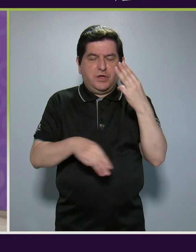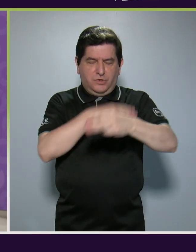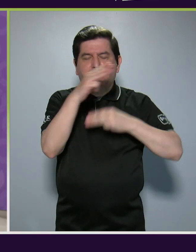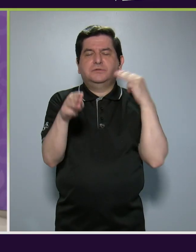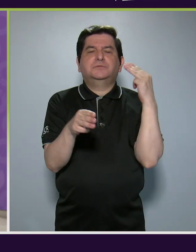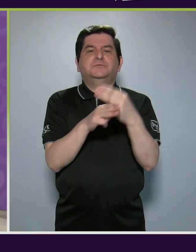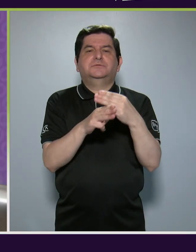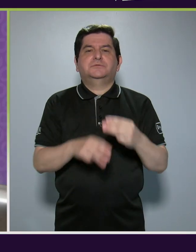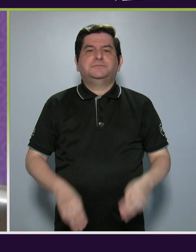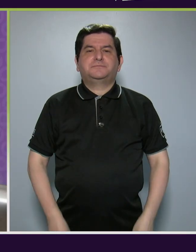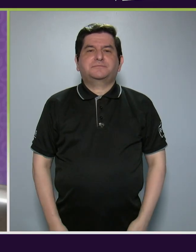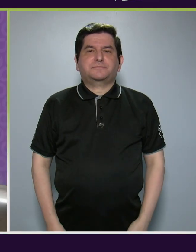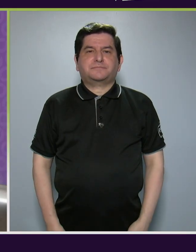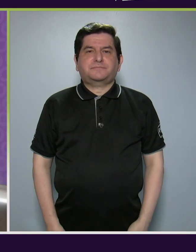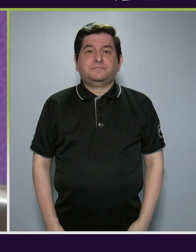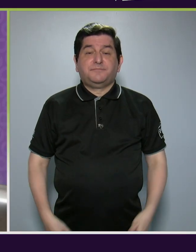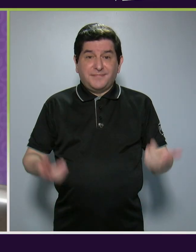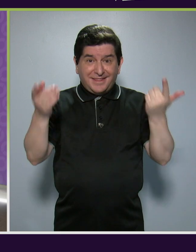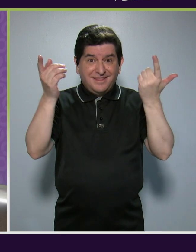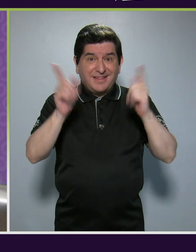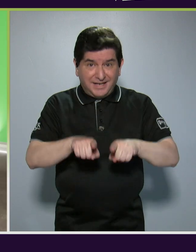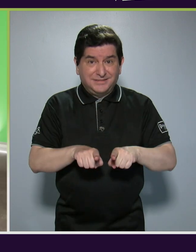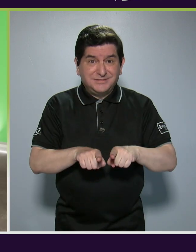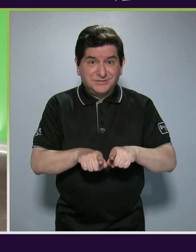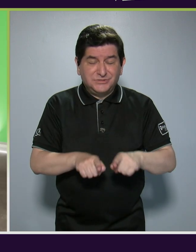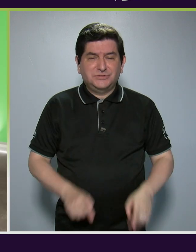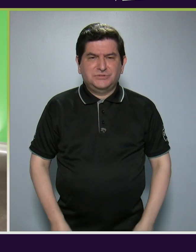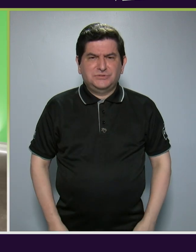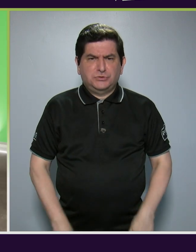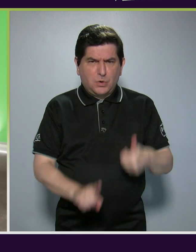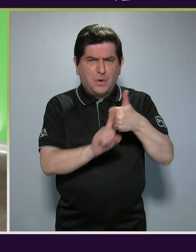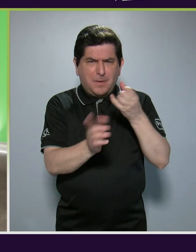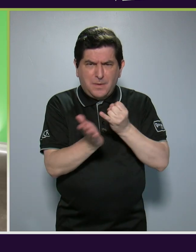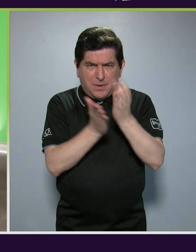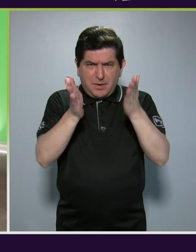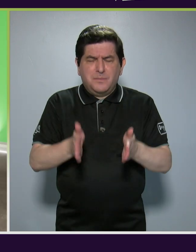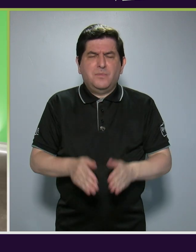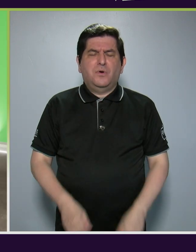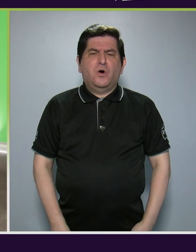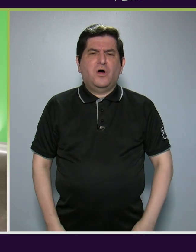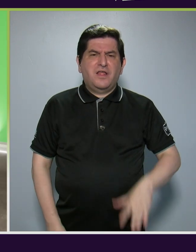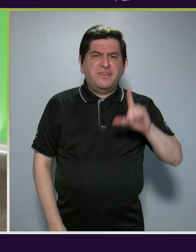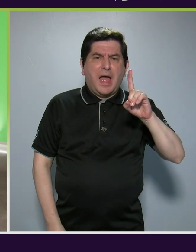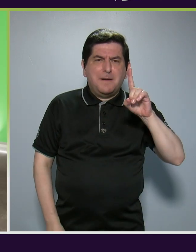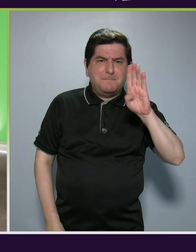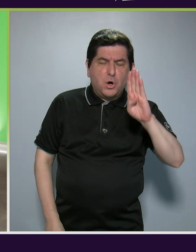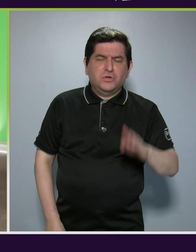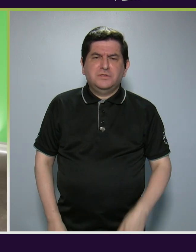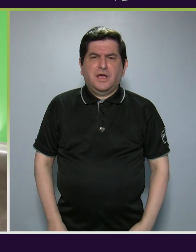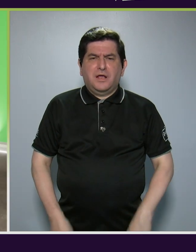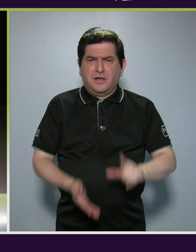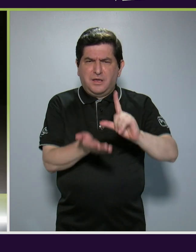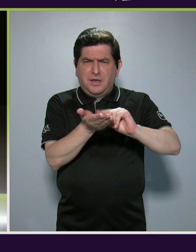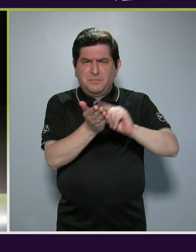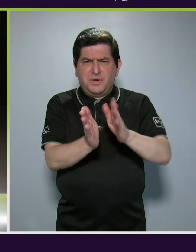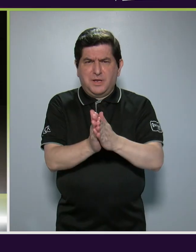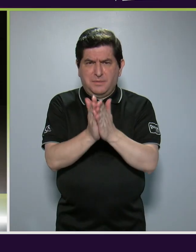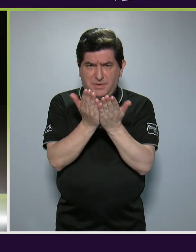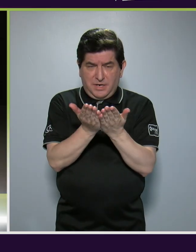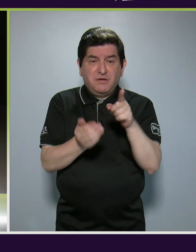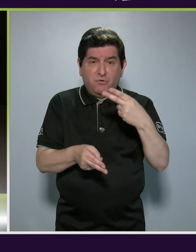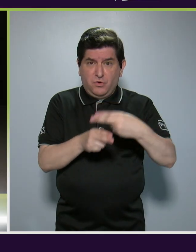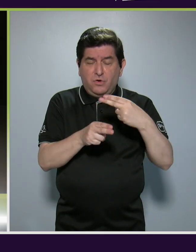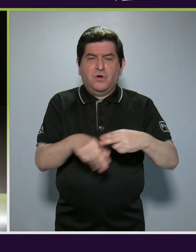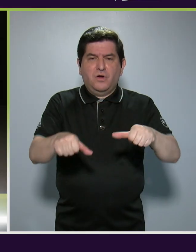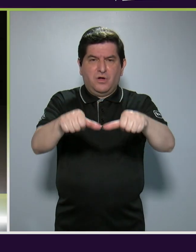mundial. Que bueno, de hecho, este mismo investigador, Dan Botner, publica un libro, ¿verdad?, con este nombre, Las